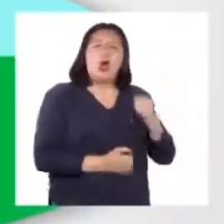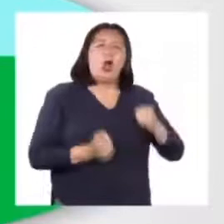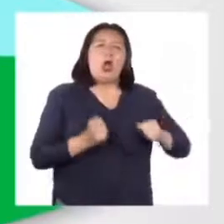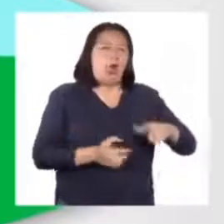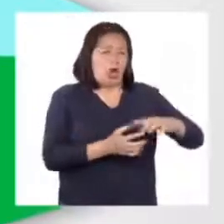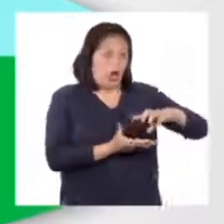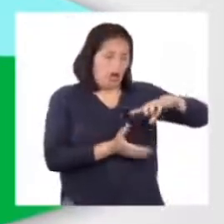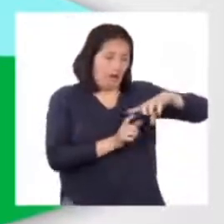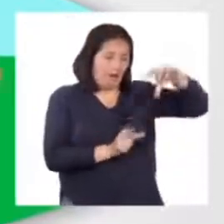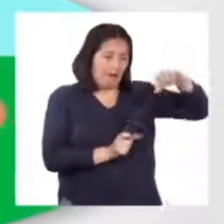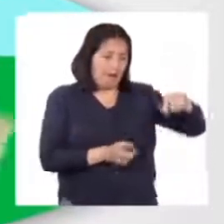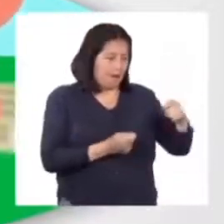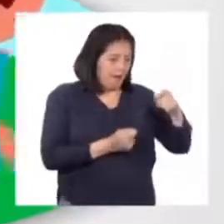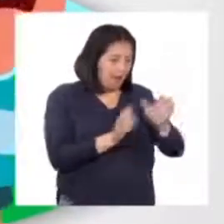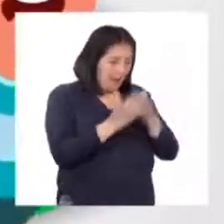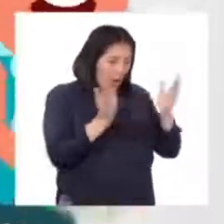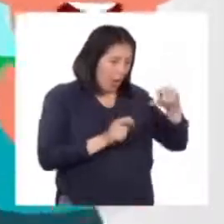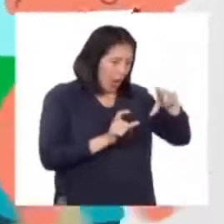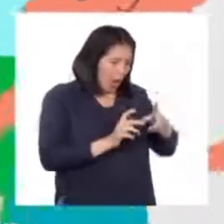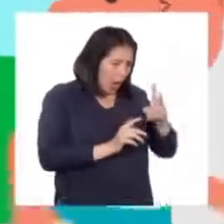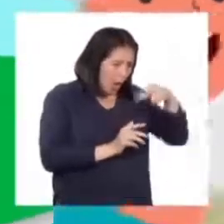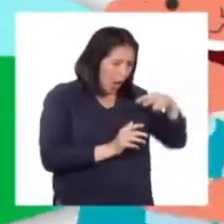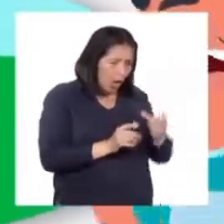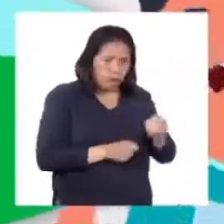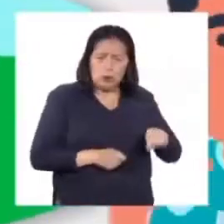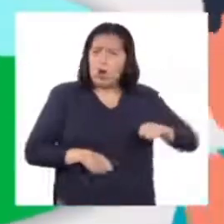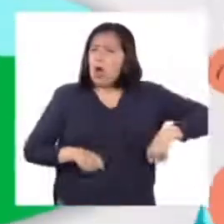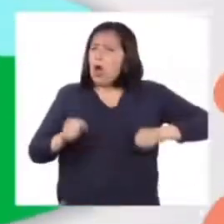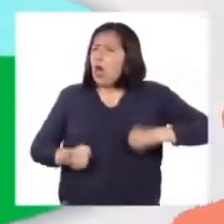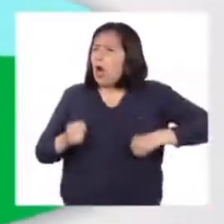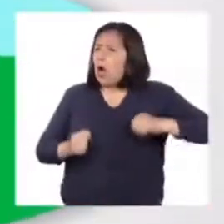un recorte de papel periódico en la mano.